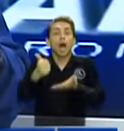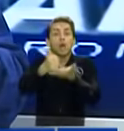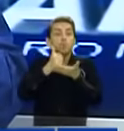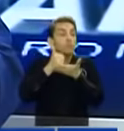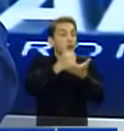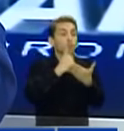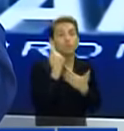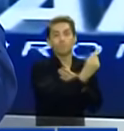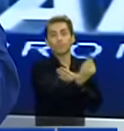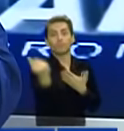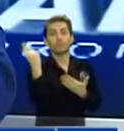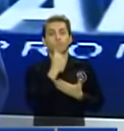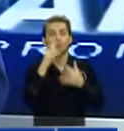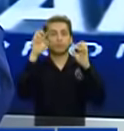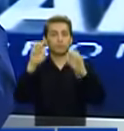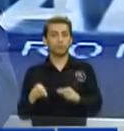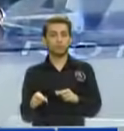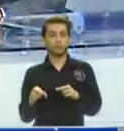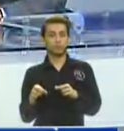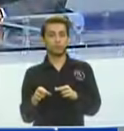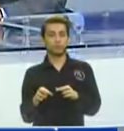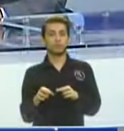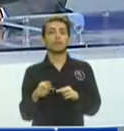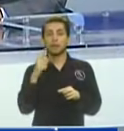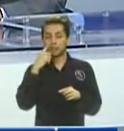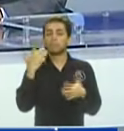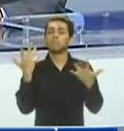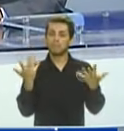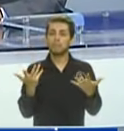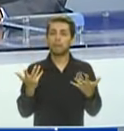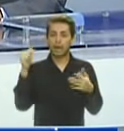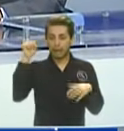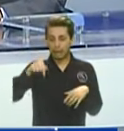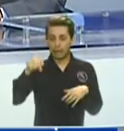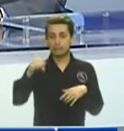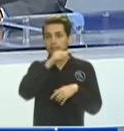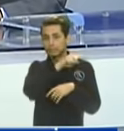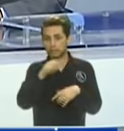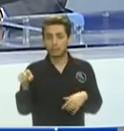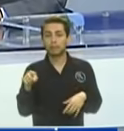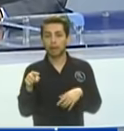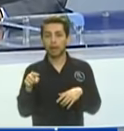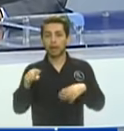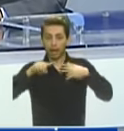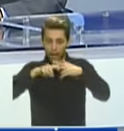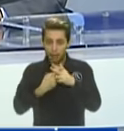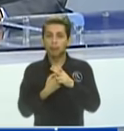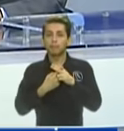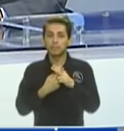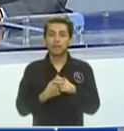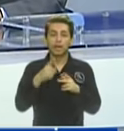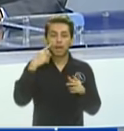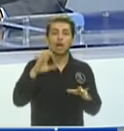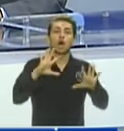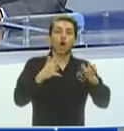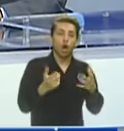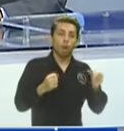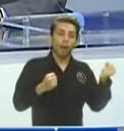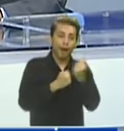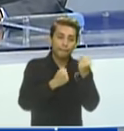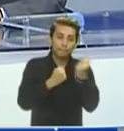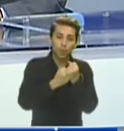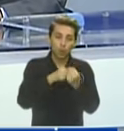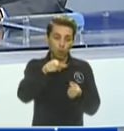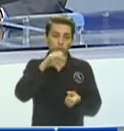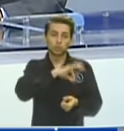Y vamos a ver ya esta semana principiar a actuar ya los programas sociales que van a principiar